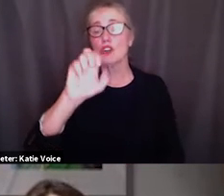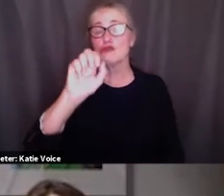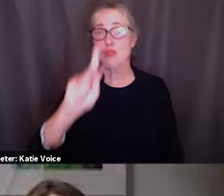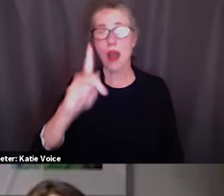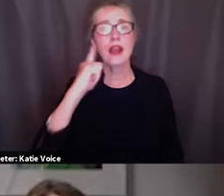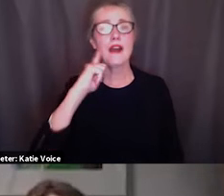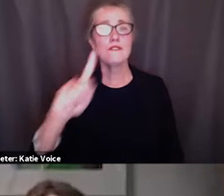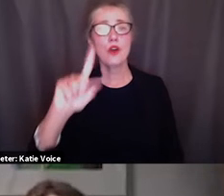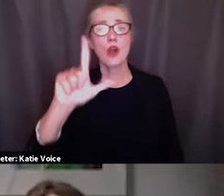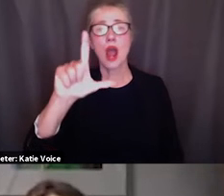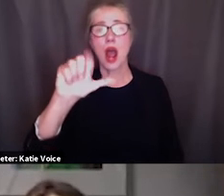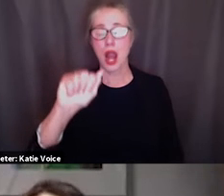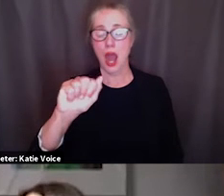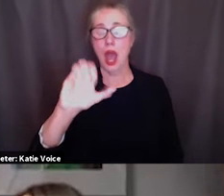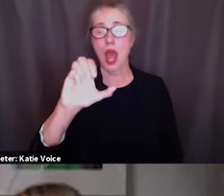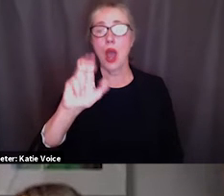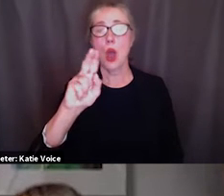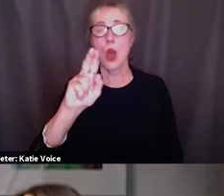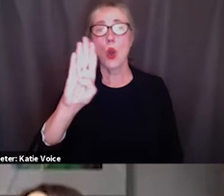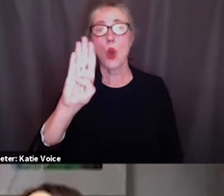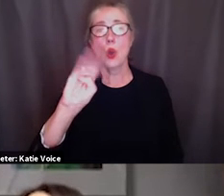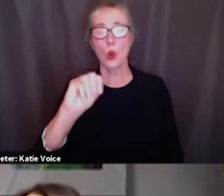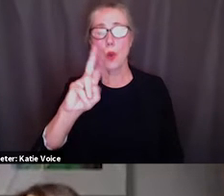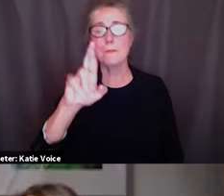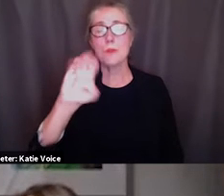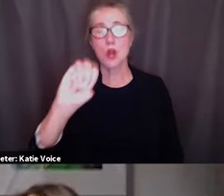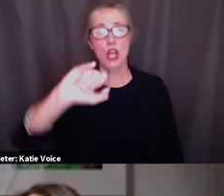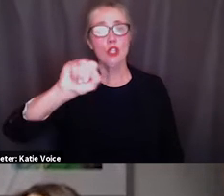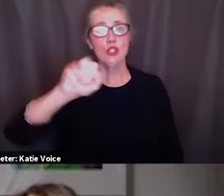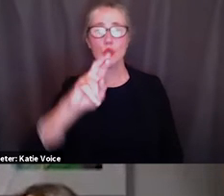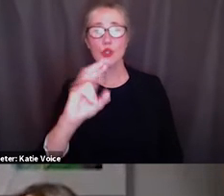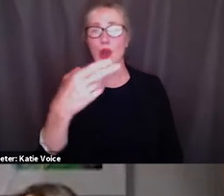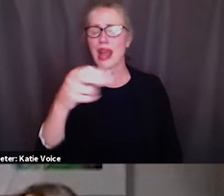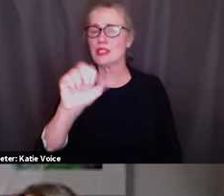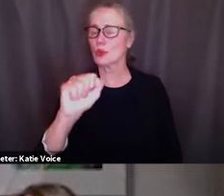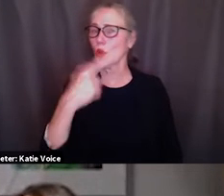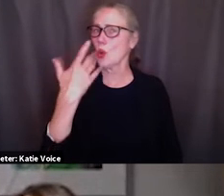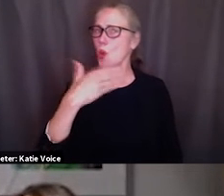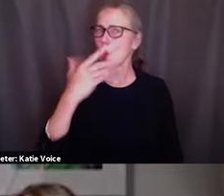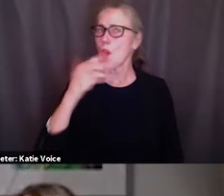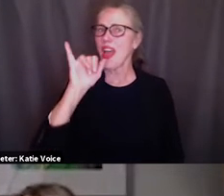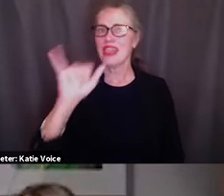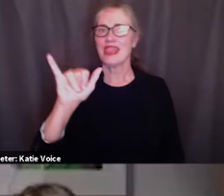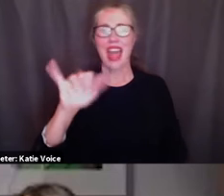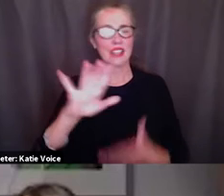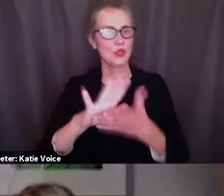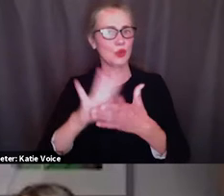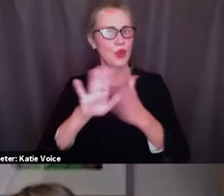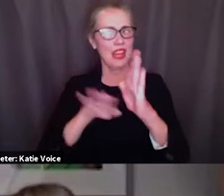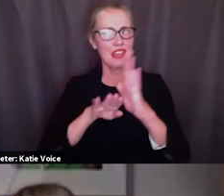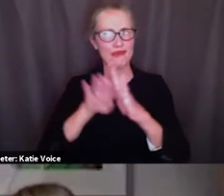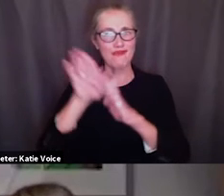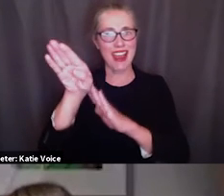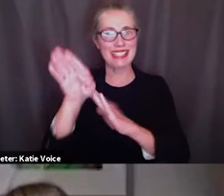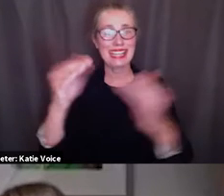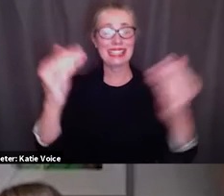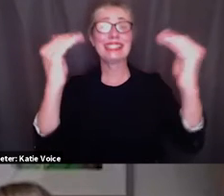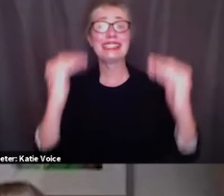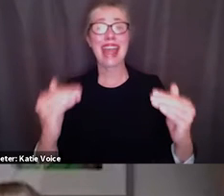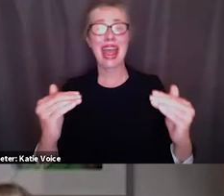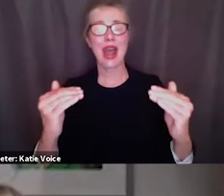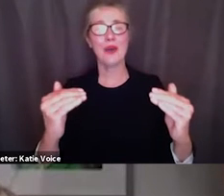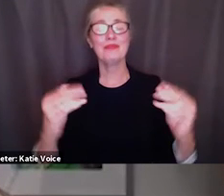no es broma, la Cumbre Junior High School está a la alza. Y con esto pasamos al asunto número